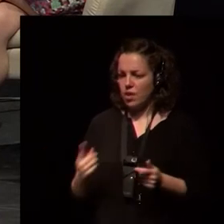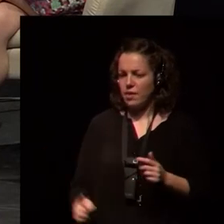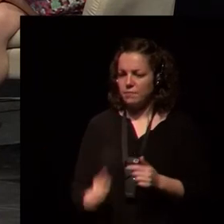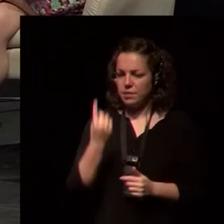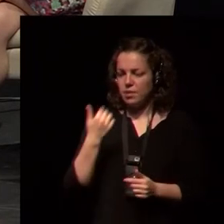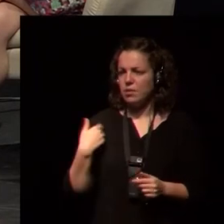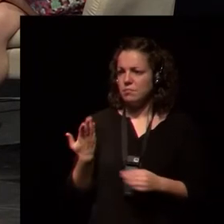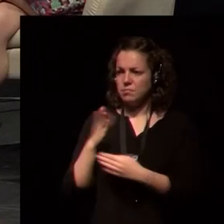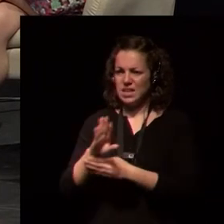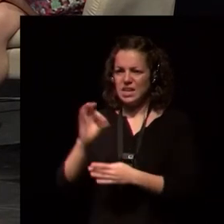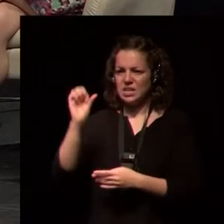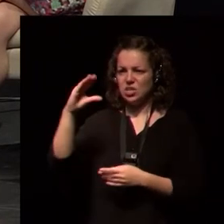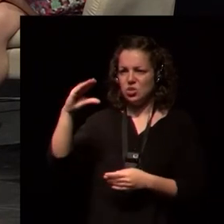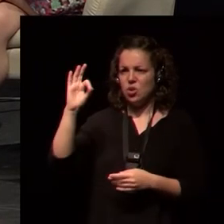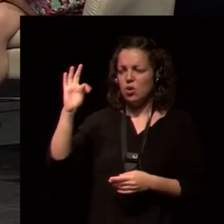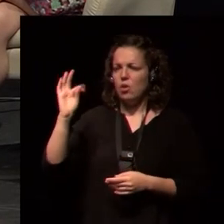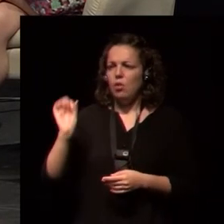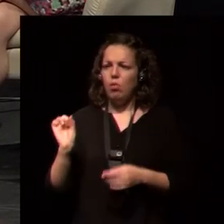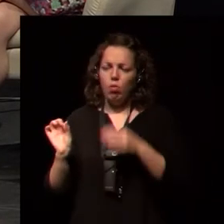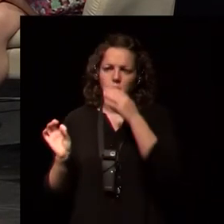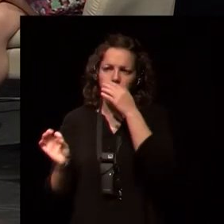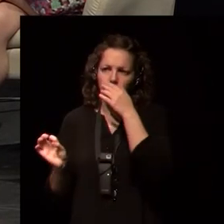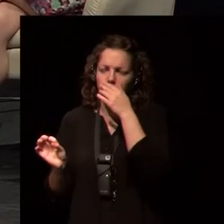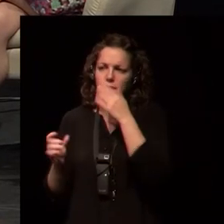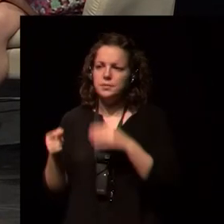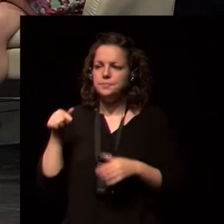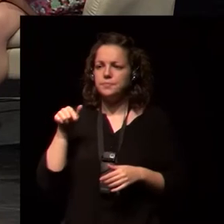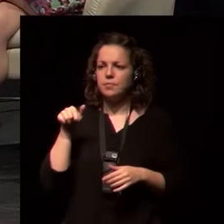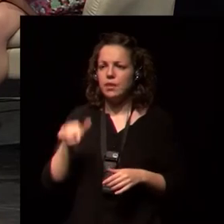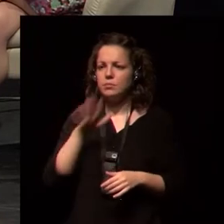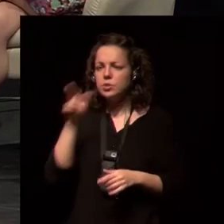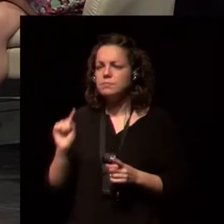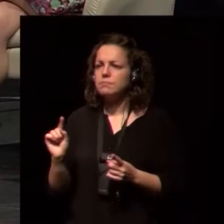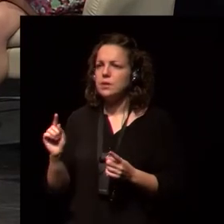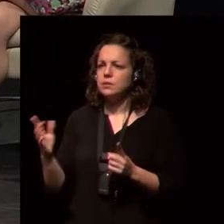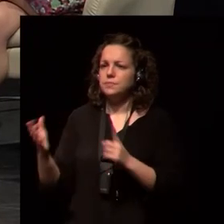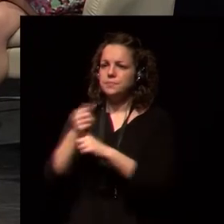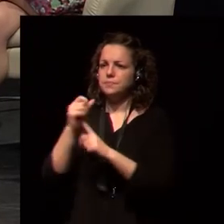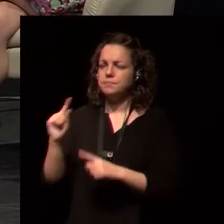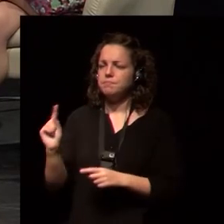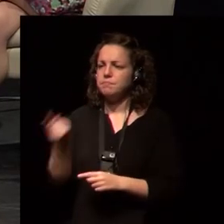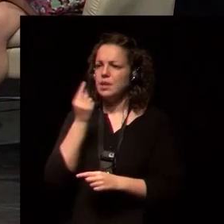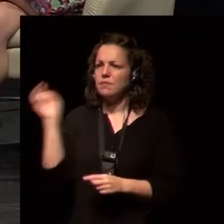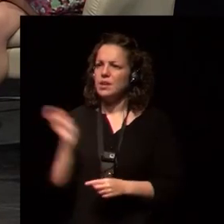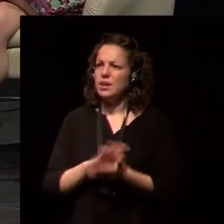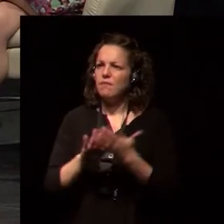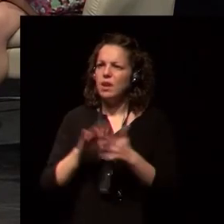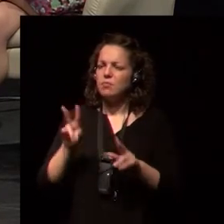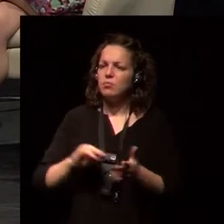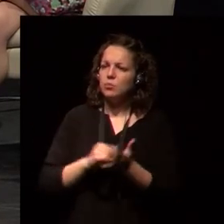presencia de Scott ha marcado un hito, porque nos hemos encontrado a alguien que nos viene a hablar de